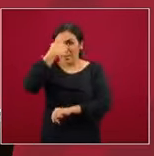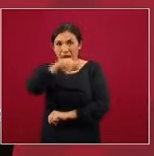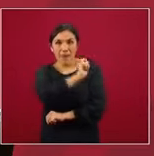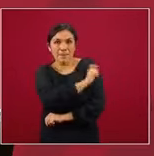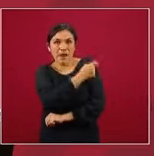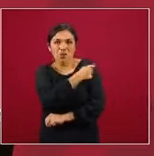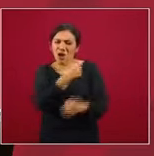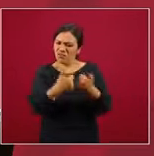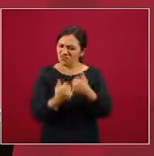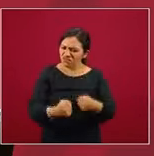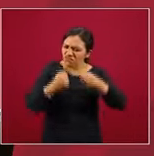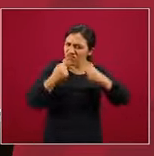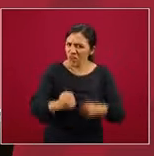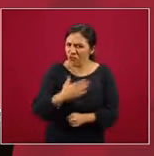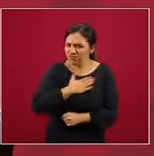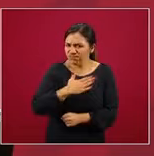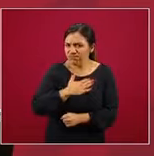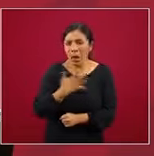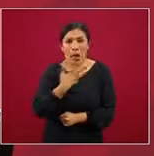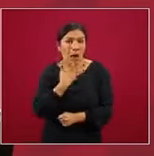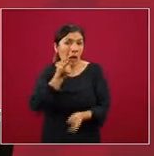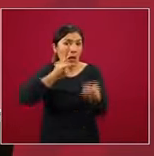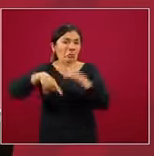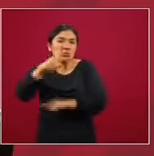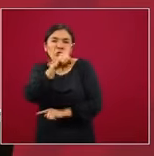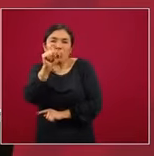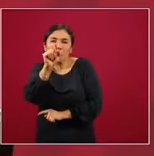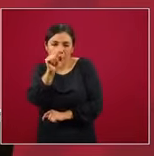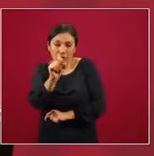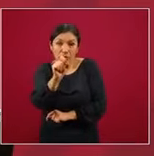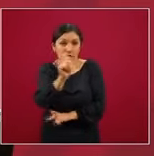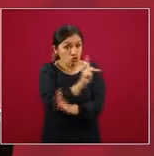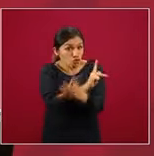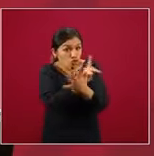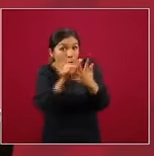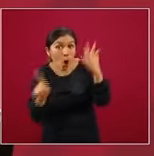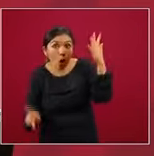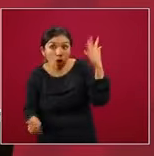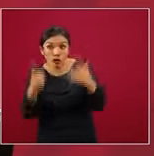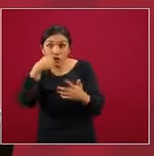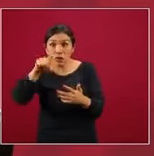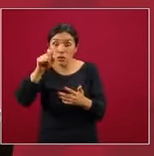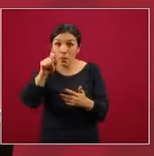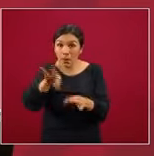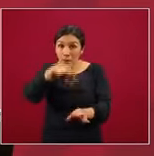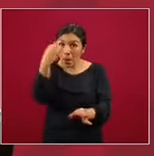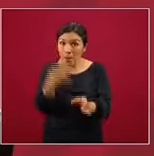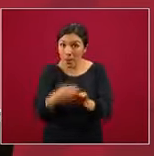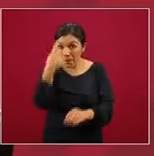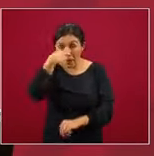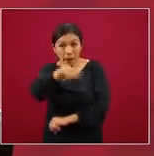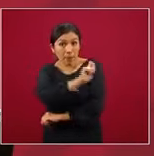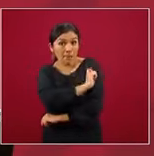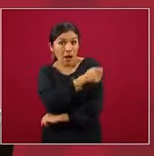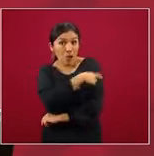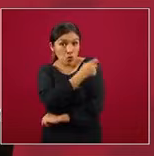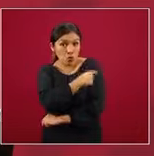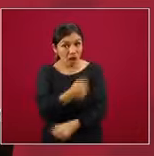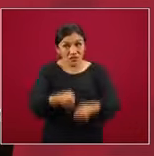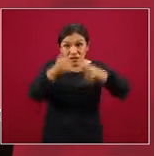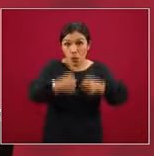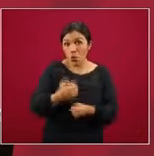vacuna segura y eficaz. No todos estos 120 productos terminarán siendo una vacuna